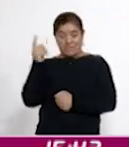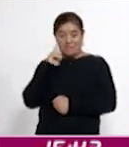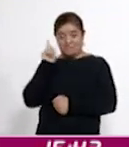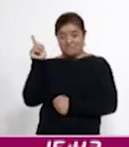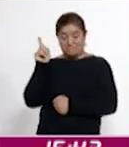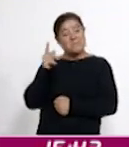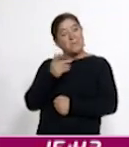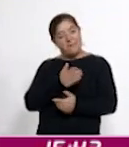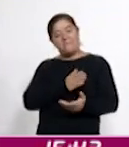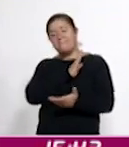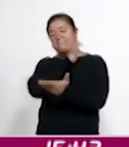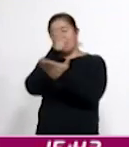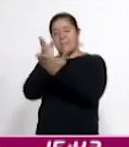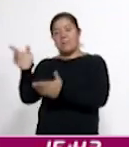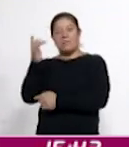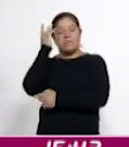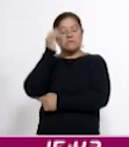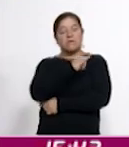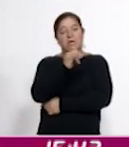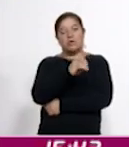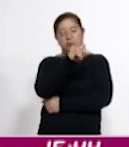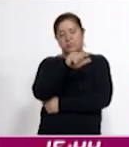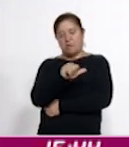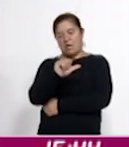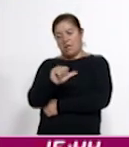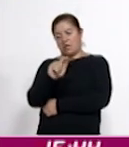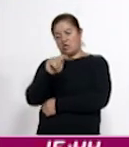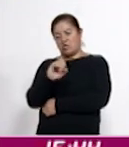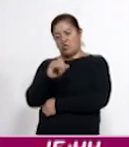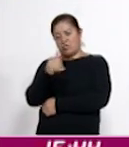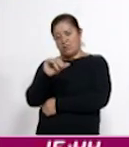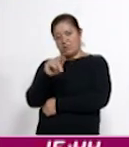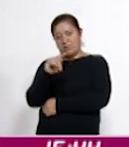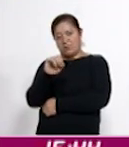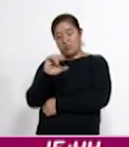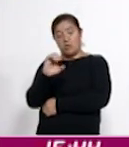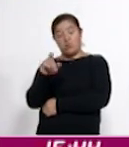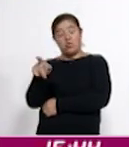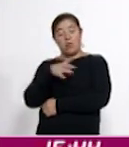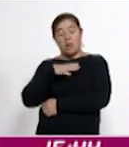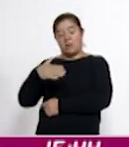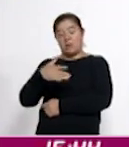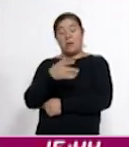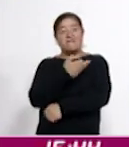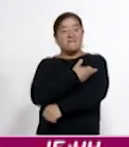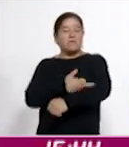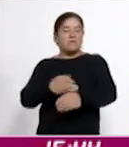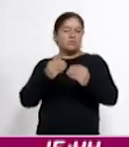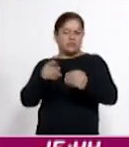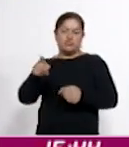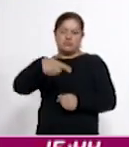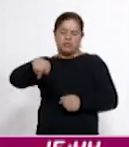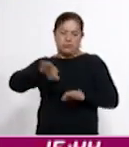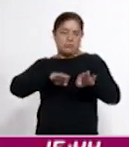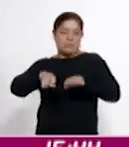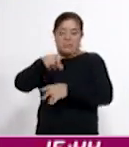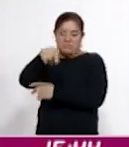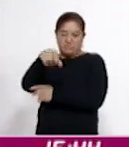una delicia, es toda una tradición la elaboración de la carpa, donde muchas familias dependen de esta economía. ¿Qué nos